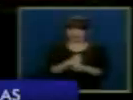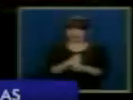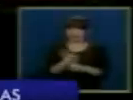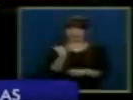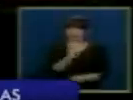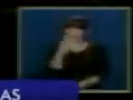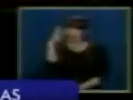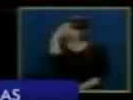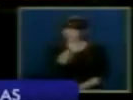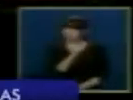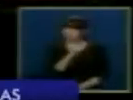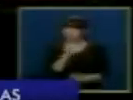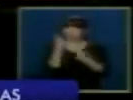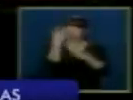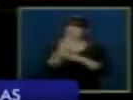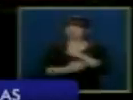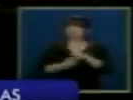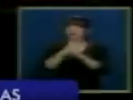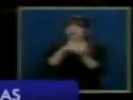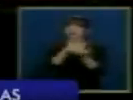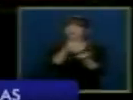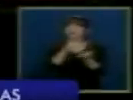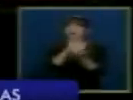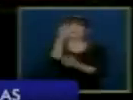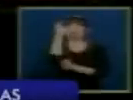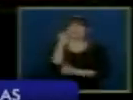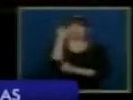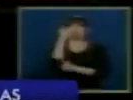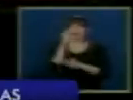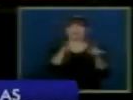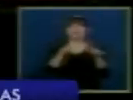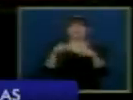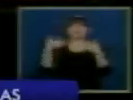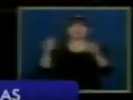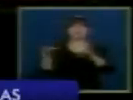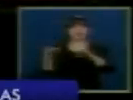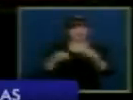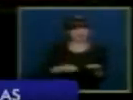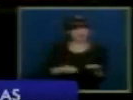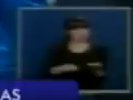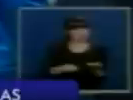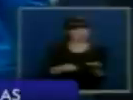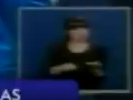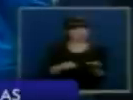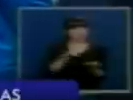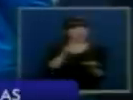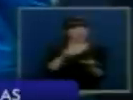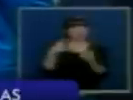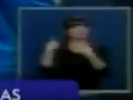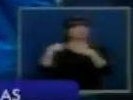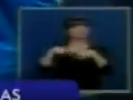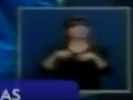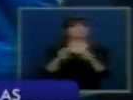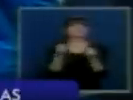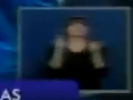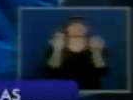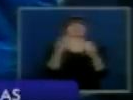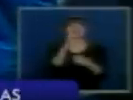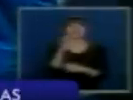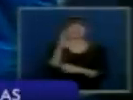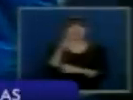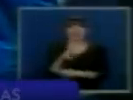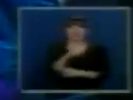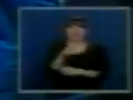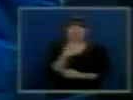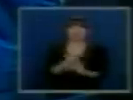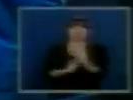damos cuenta que por muchos años se han pagado pensiones a personas muertas. Esto ha ocurrido mientras miles de costarricenses viven un